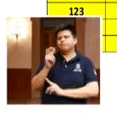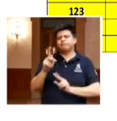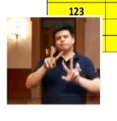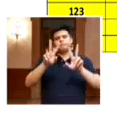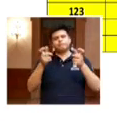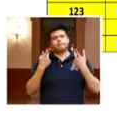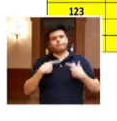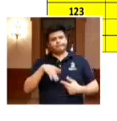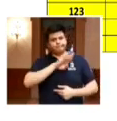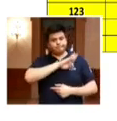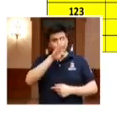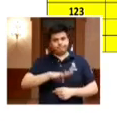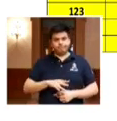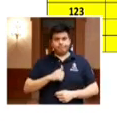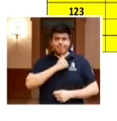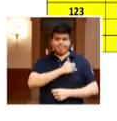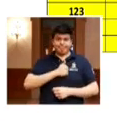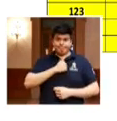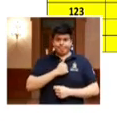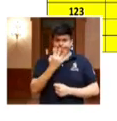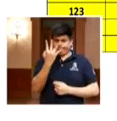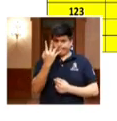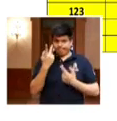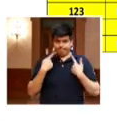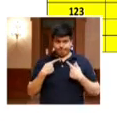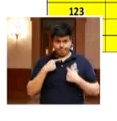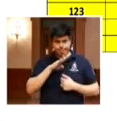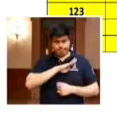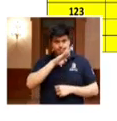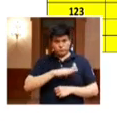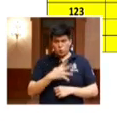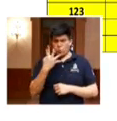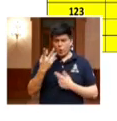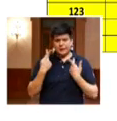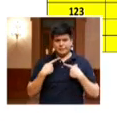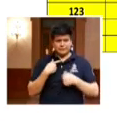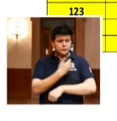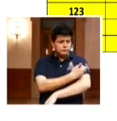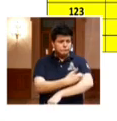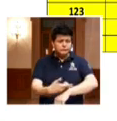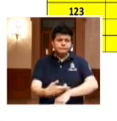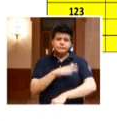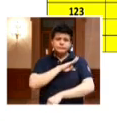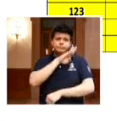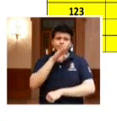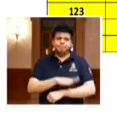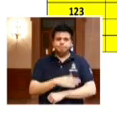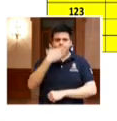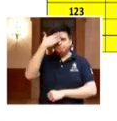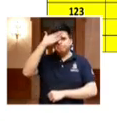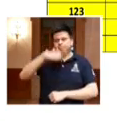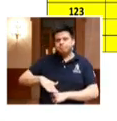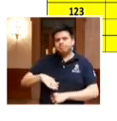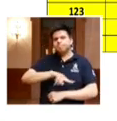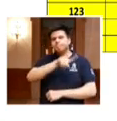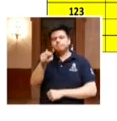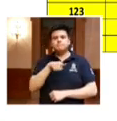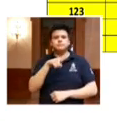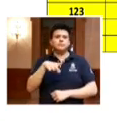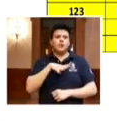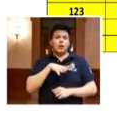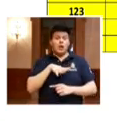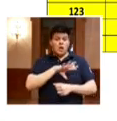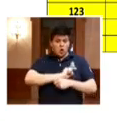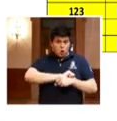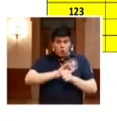hoy. Desafortunadamente son 4. 4 familias más saben que esto es